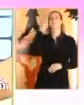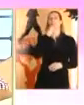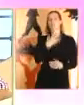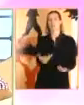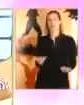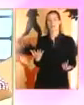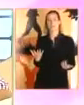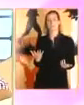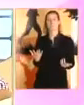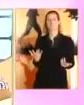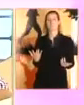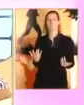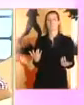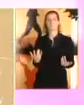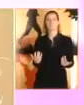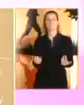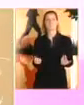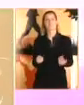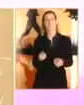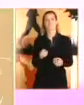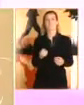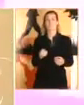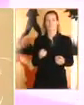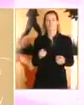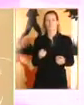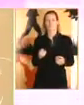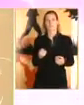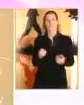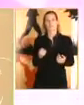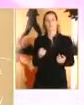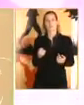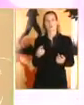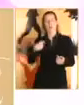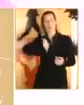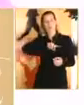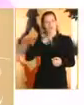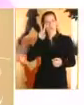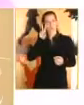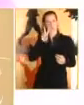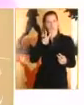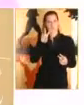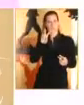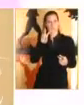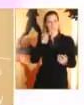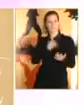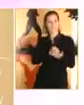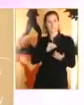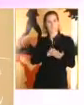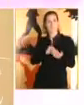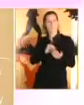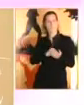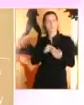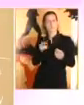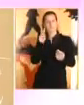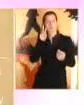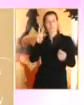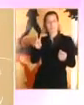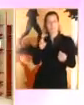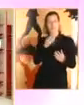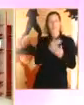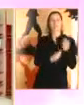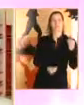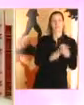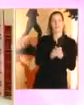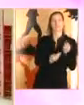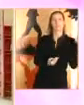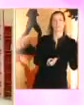hermano pequeño? Pues... muchas veces nosotros sí que nos encontramos desde la asociación, desde la federación y las